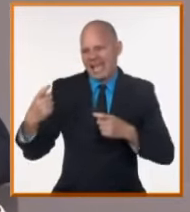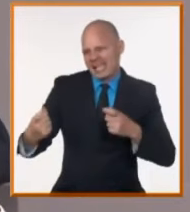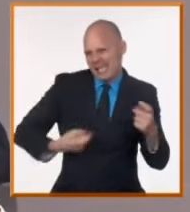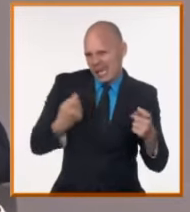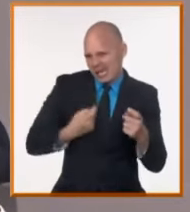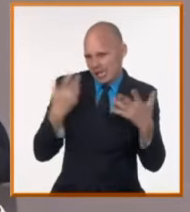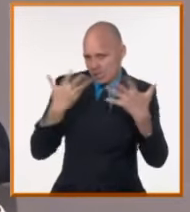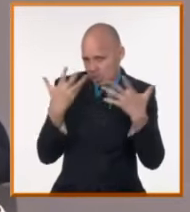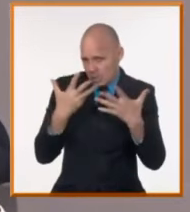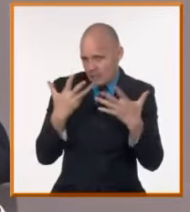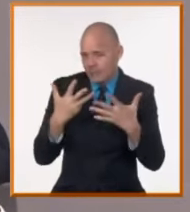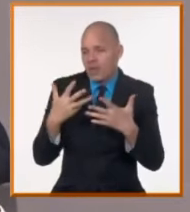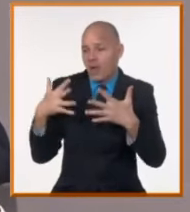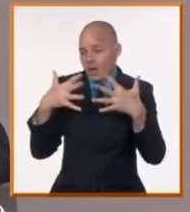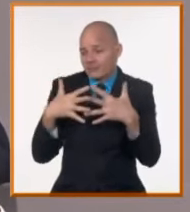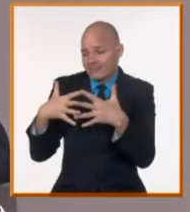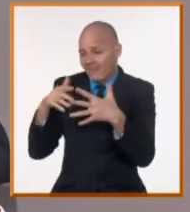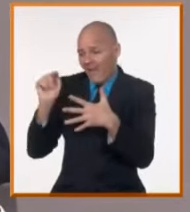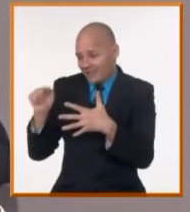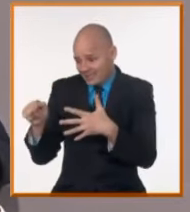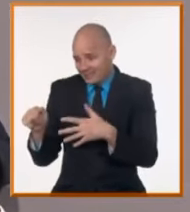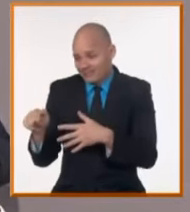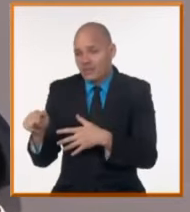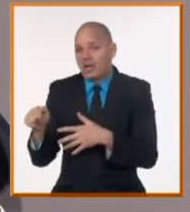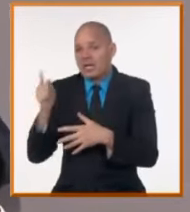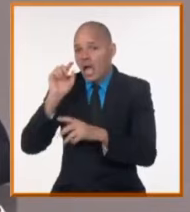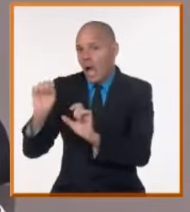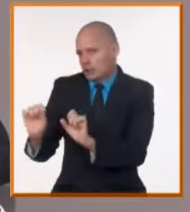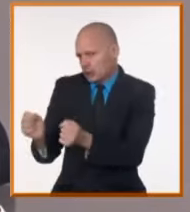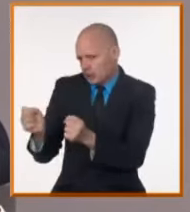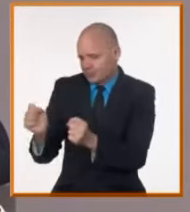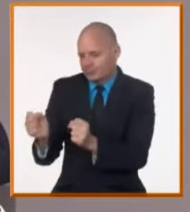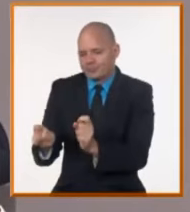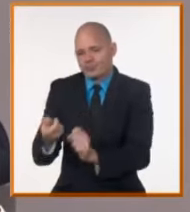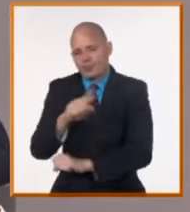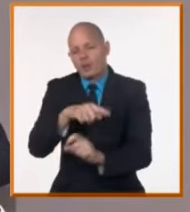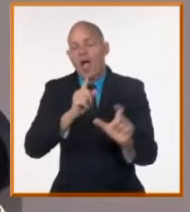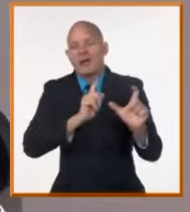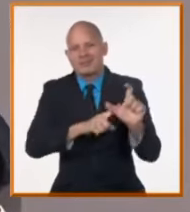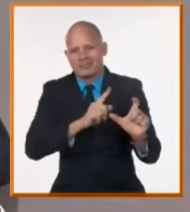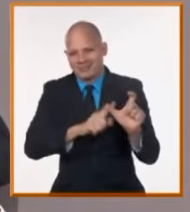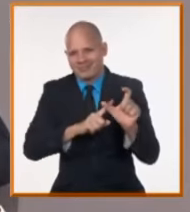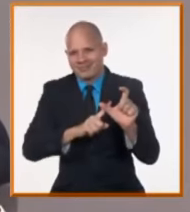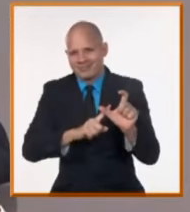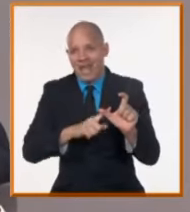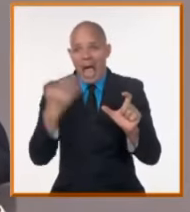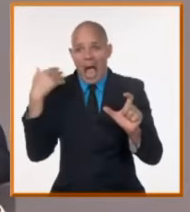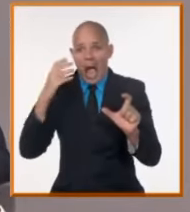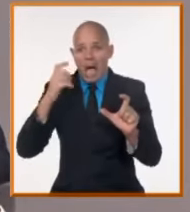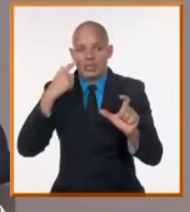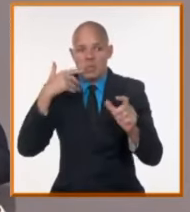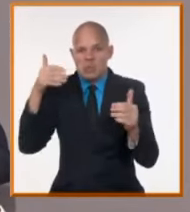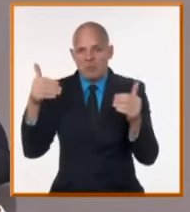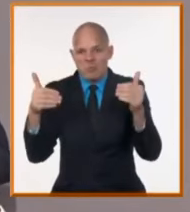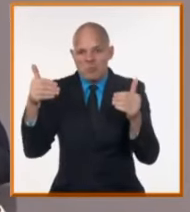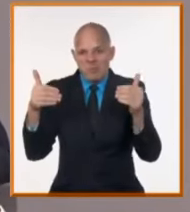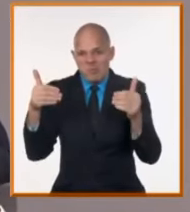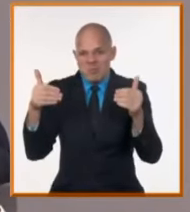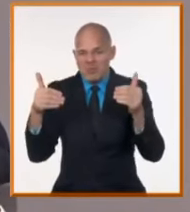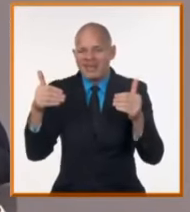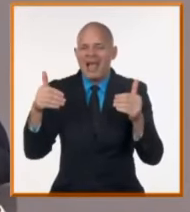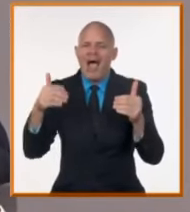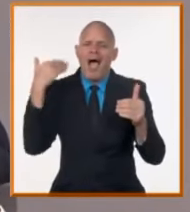Unidos como cabeza del capitalismo mundial con la Unión Soviética, en tanto líder del